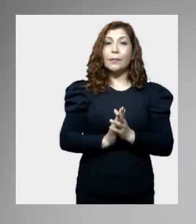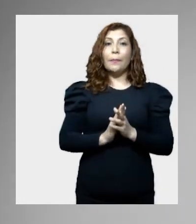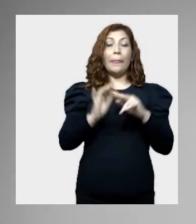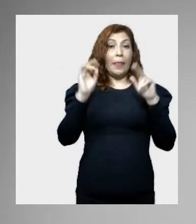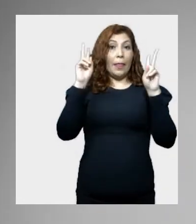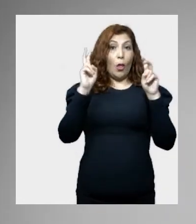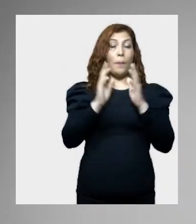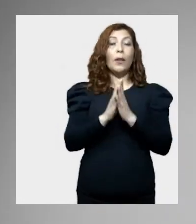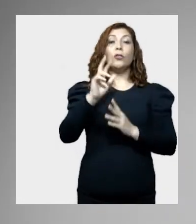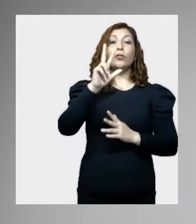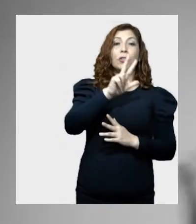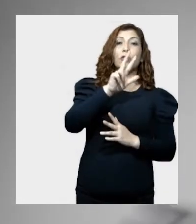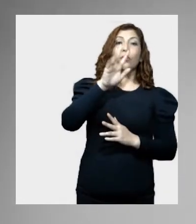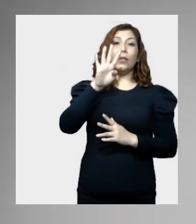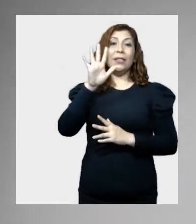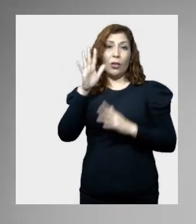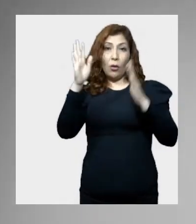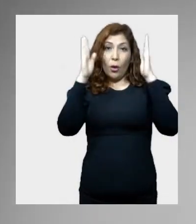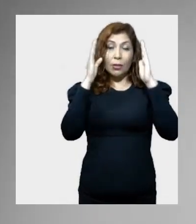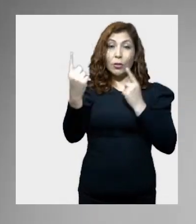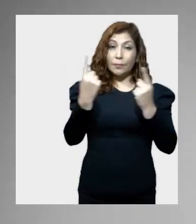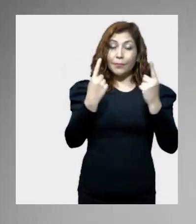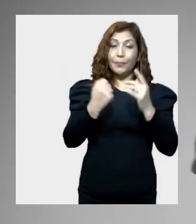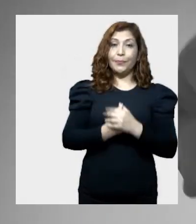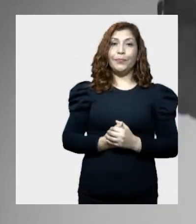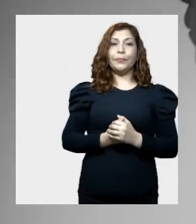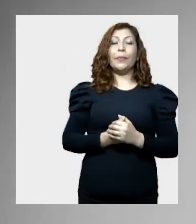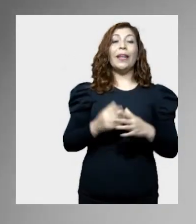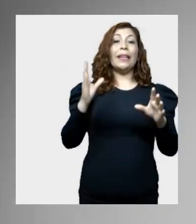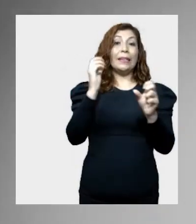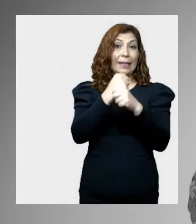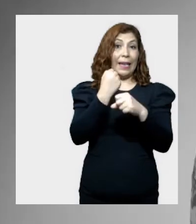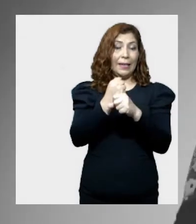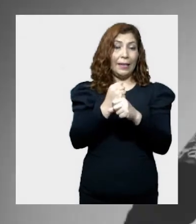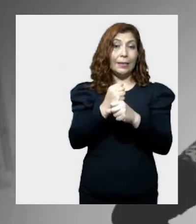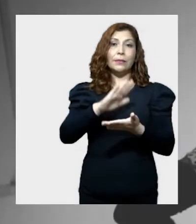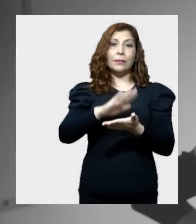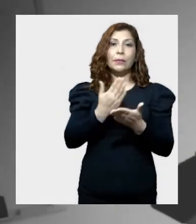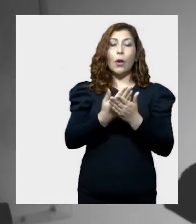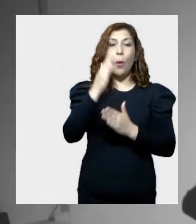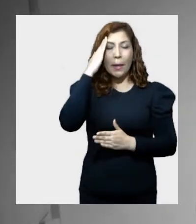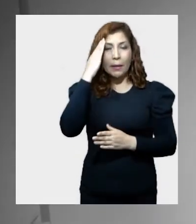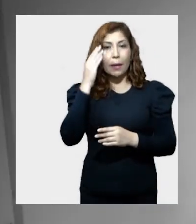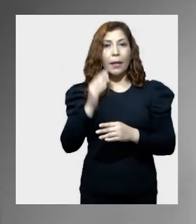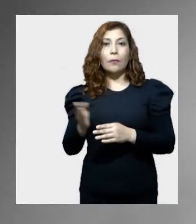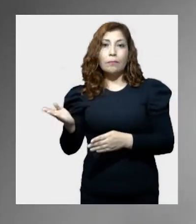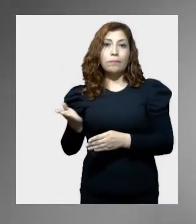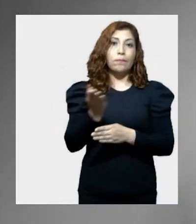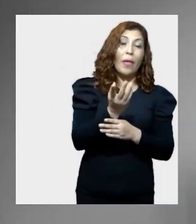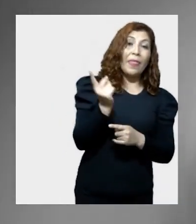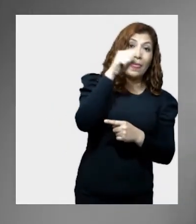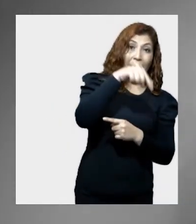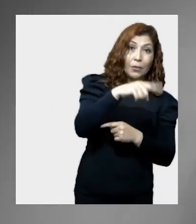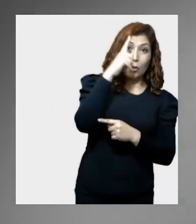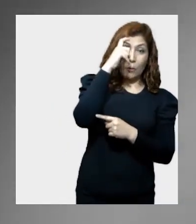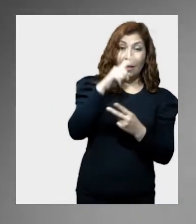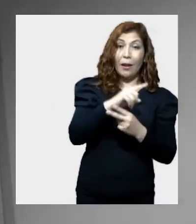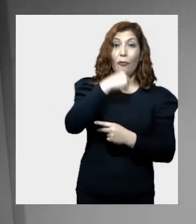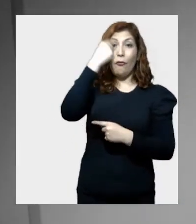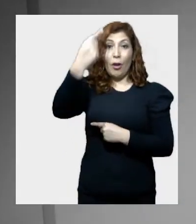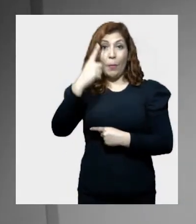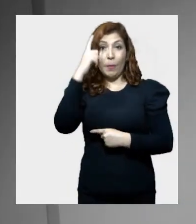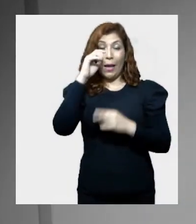las 845 atenciones. Talleres en salud mental, derivaciones internas y externas,